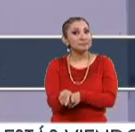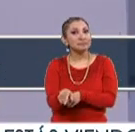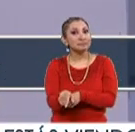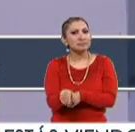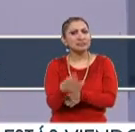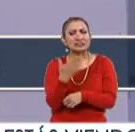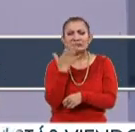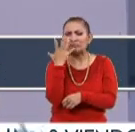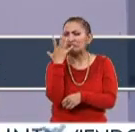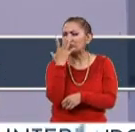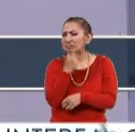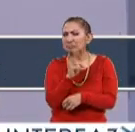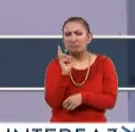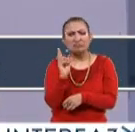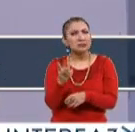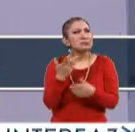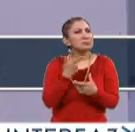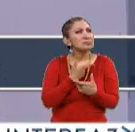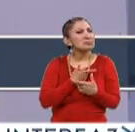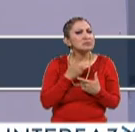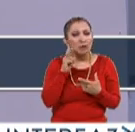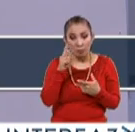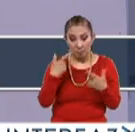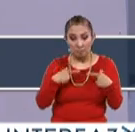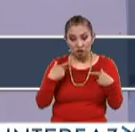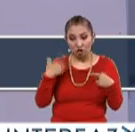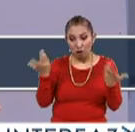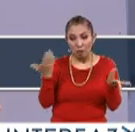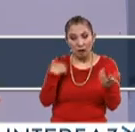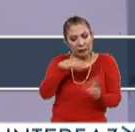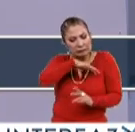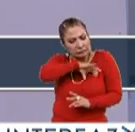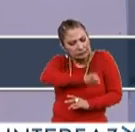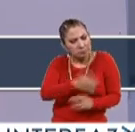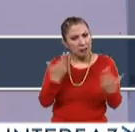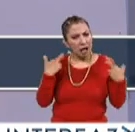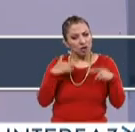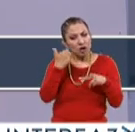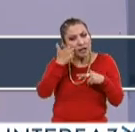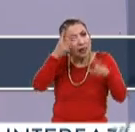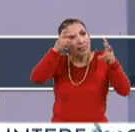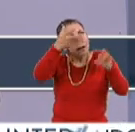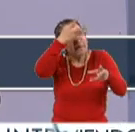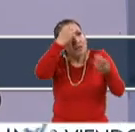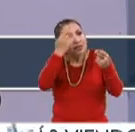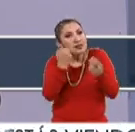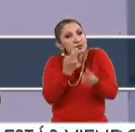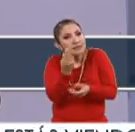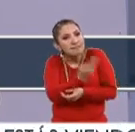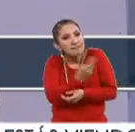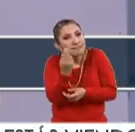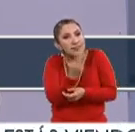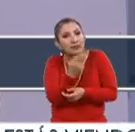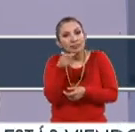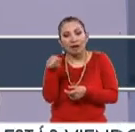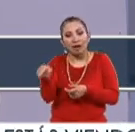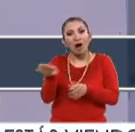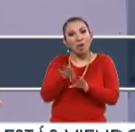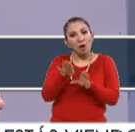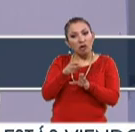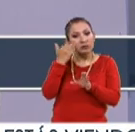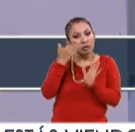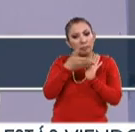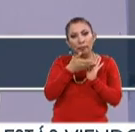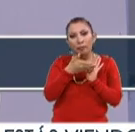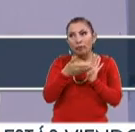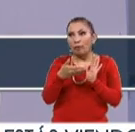y fue fascinante, porque como era gente con vocación docente y que quería el tema, Entonces eran